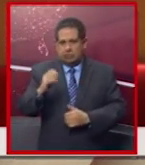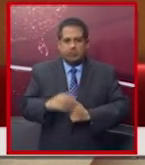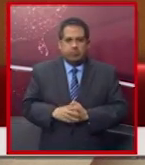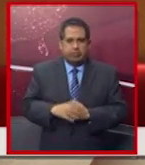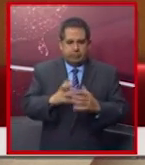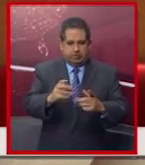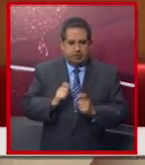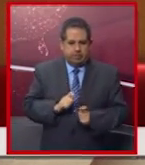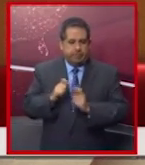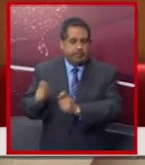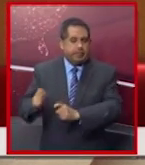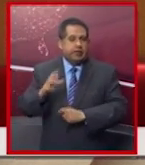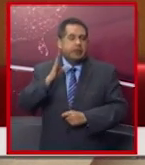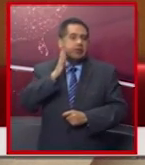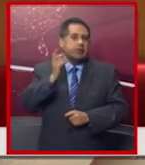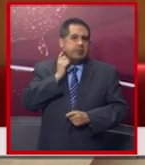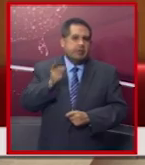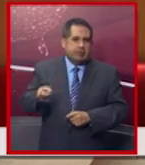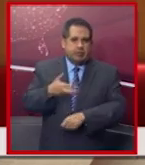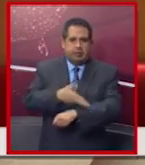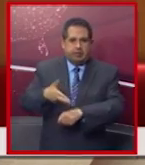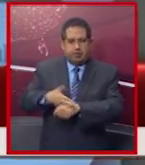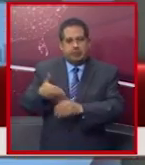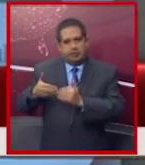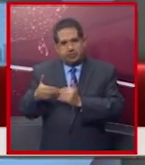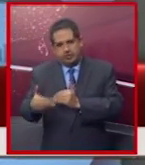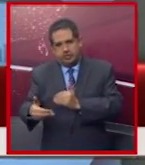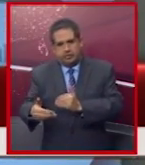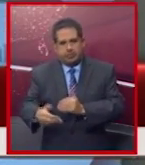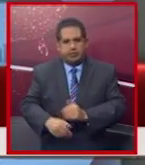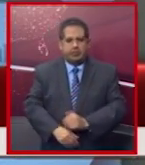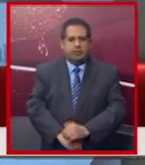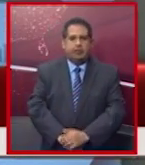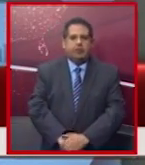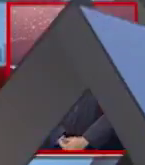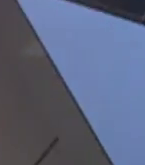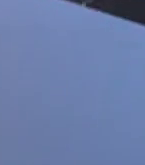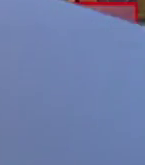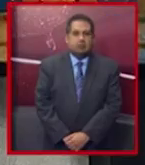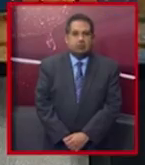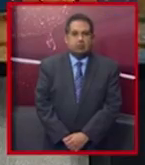a la Cámara de Diputados para continuar con su trámite legislativo.